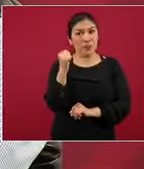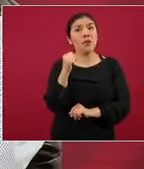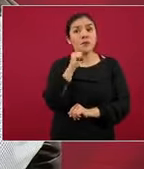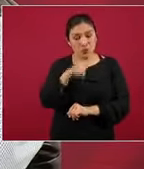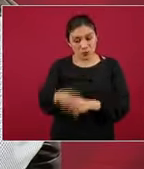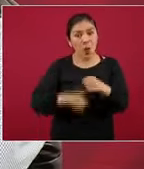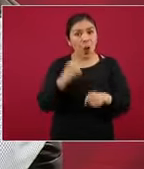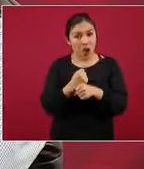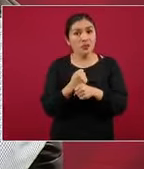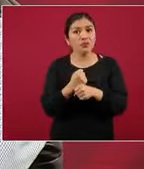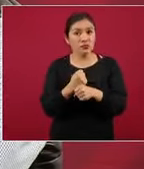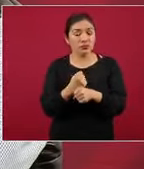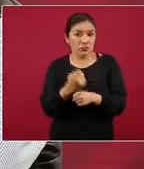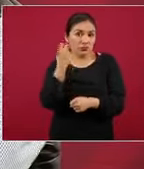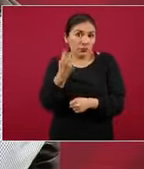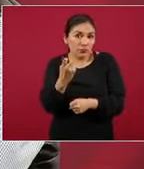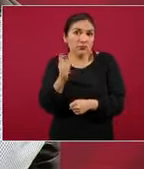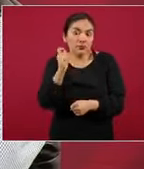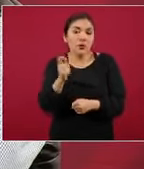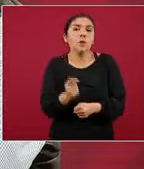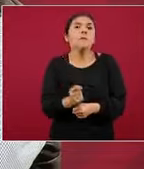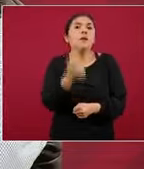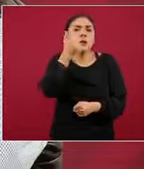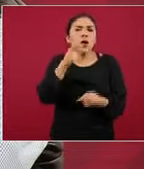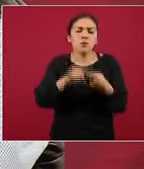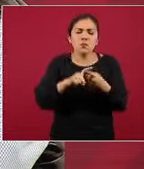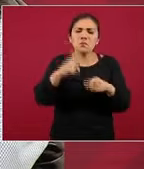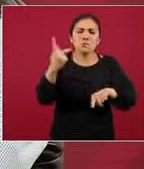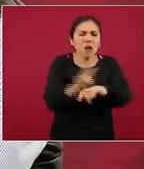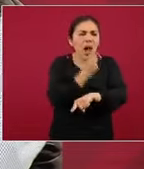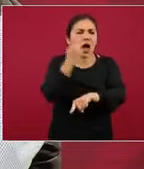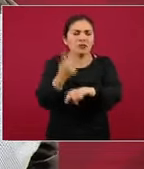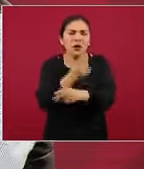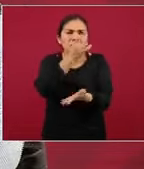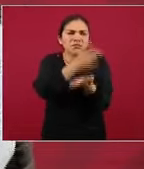año. Casos, lógicamente, que primeros